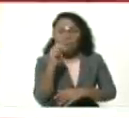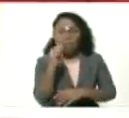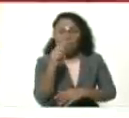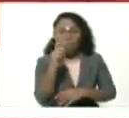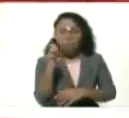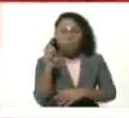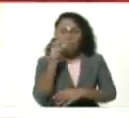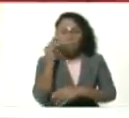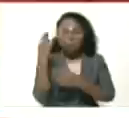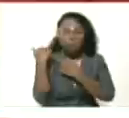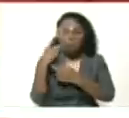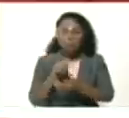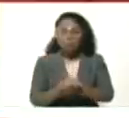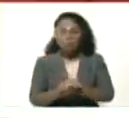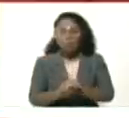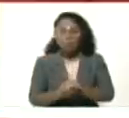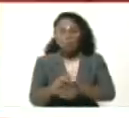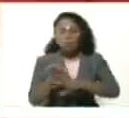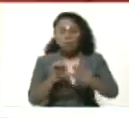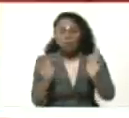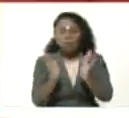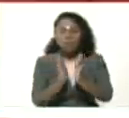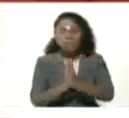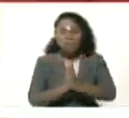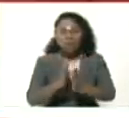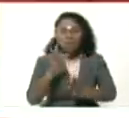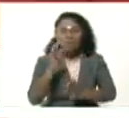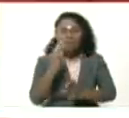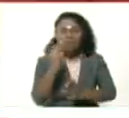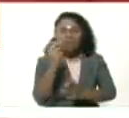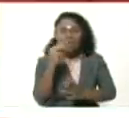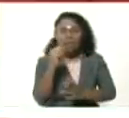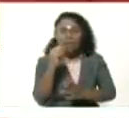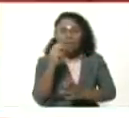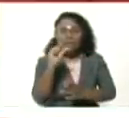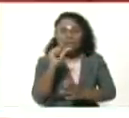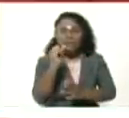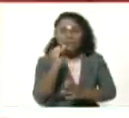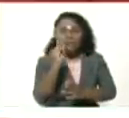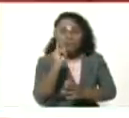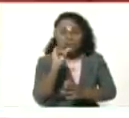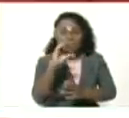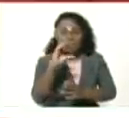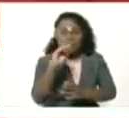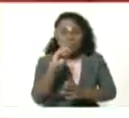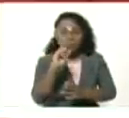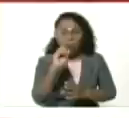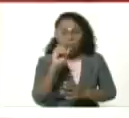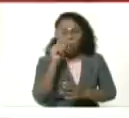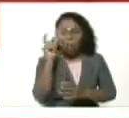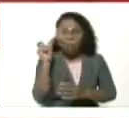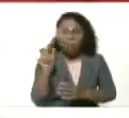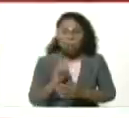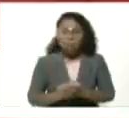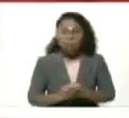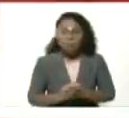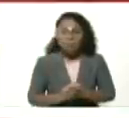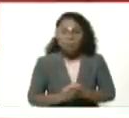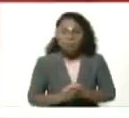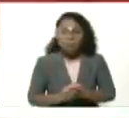municipio San Francisco, Dirwin Arrieta, municipio Jesús María Semprún, Keirinec Fernández,